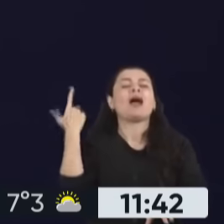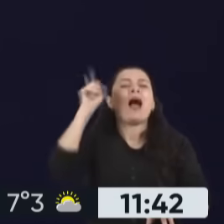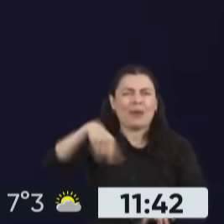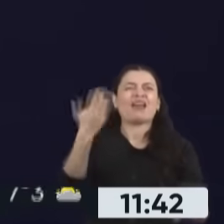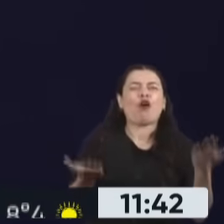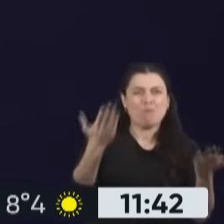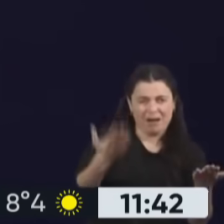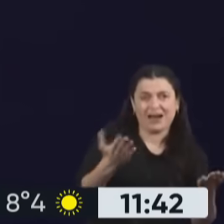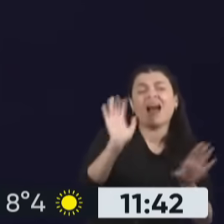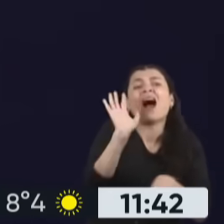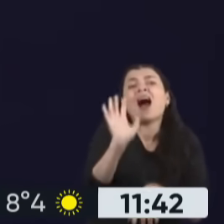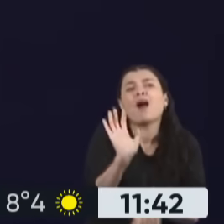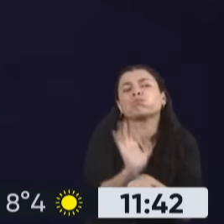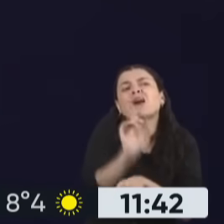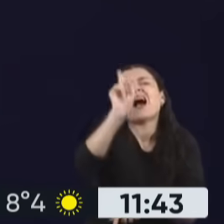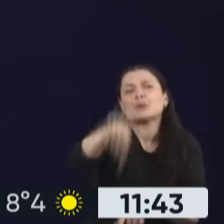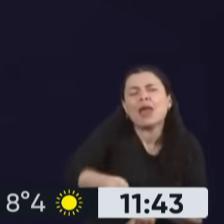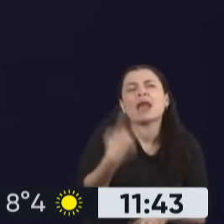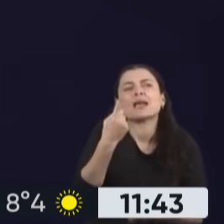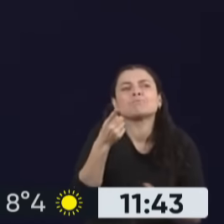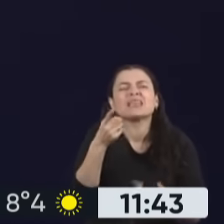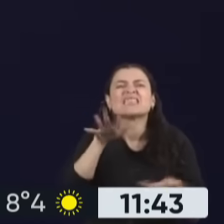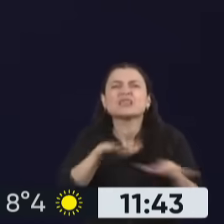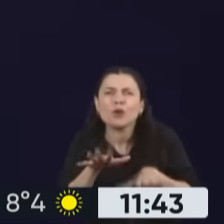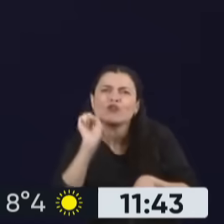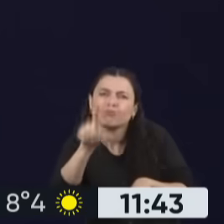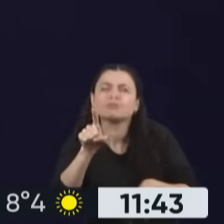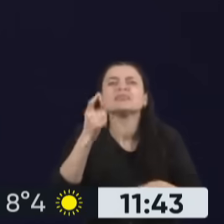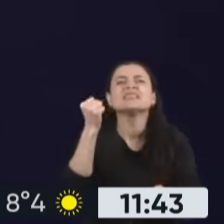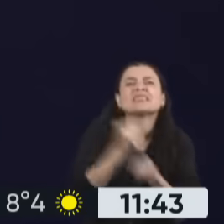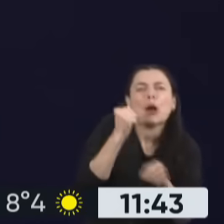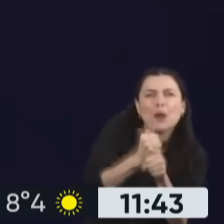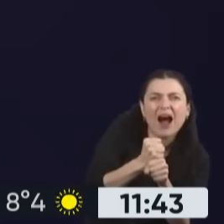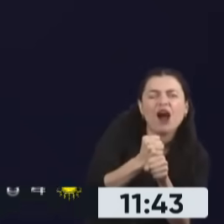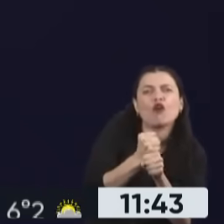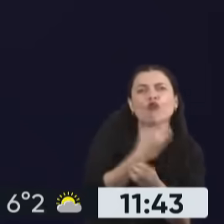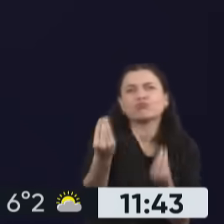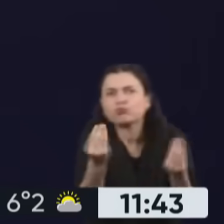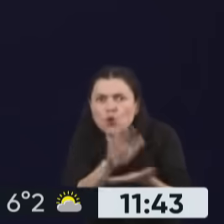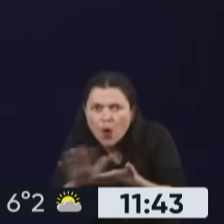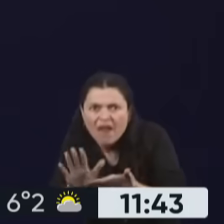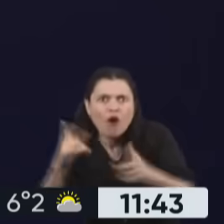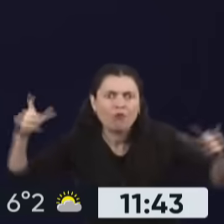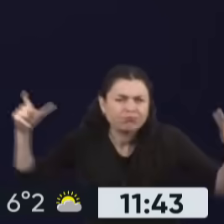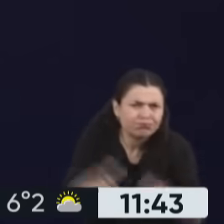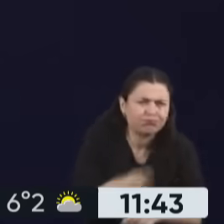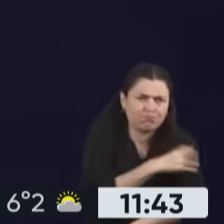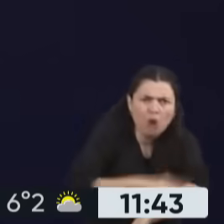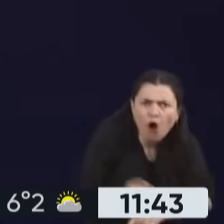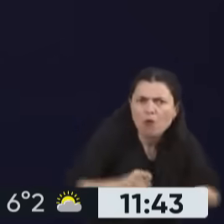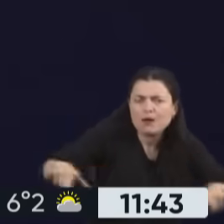el empleo tiene una cuestión, una variable estacional, que ese número